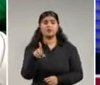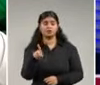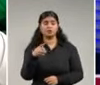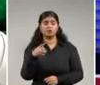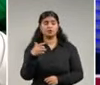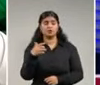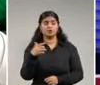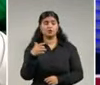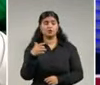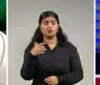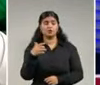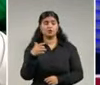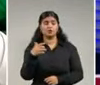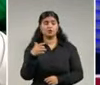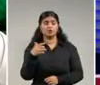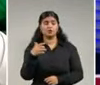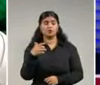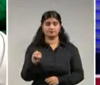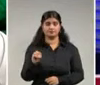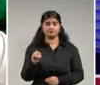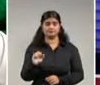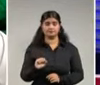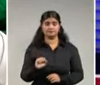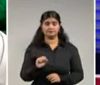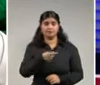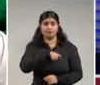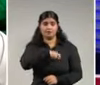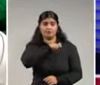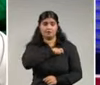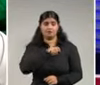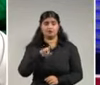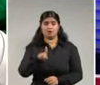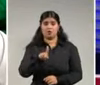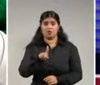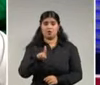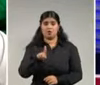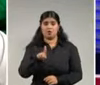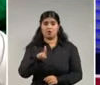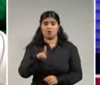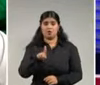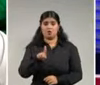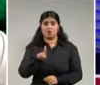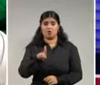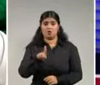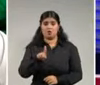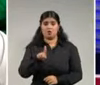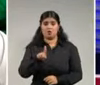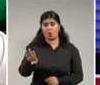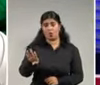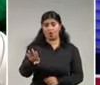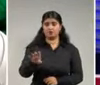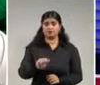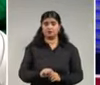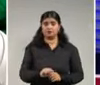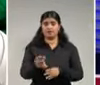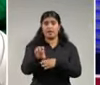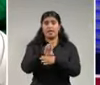con 30, España con 11, Sudáfrica 4, Ecuador y México 3 cada